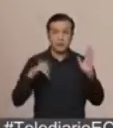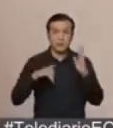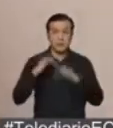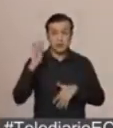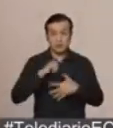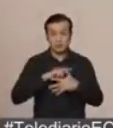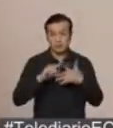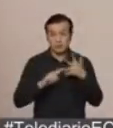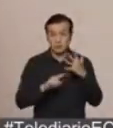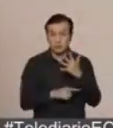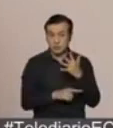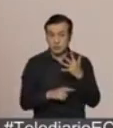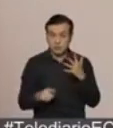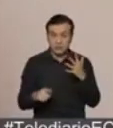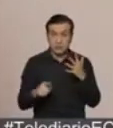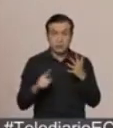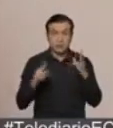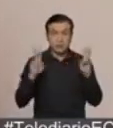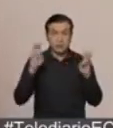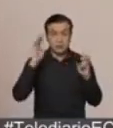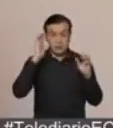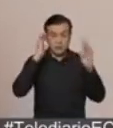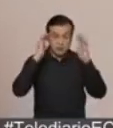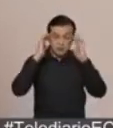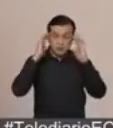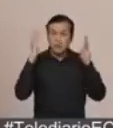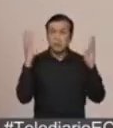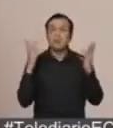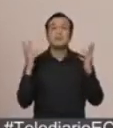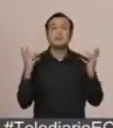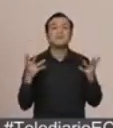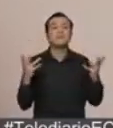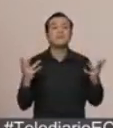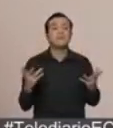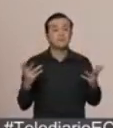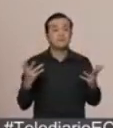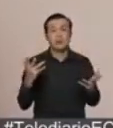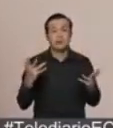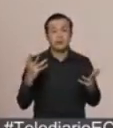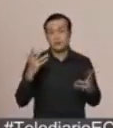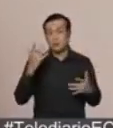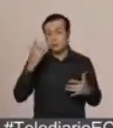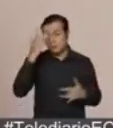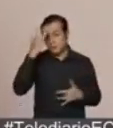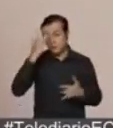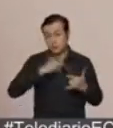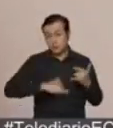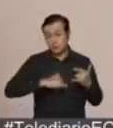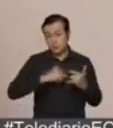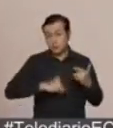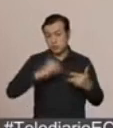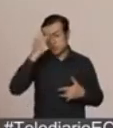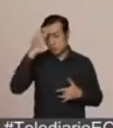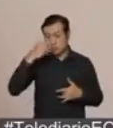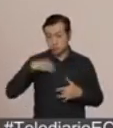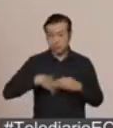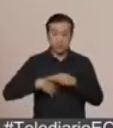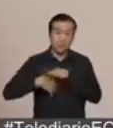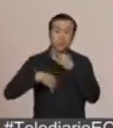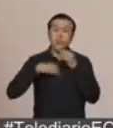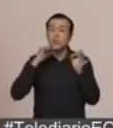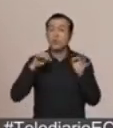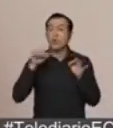aquí de este temor por la posible contaminación de coronavirus que se ha dado con